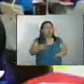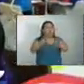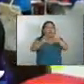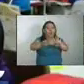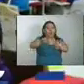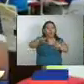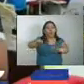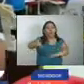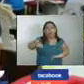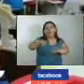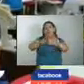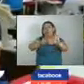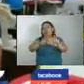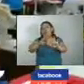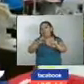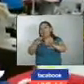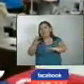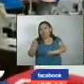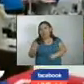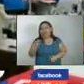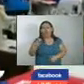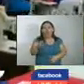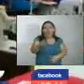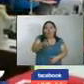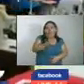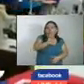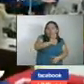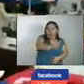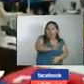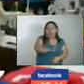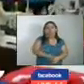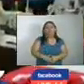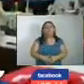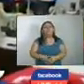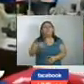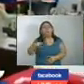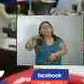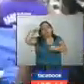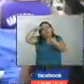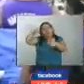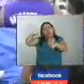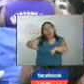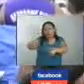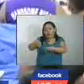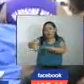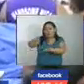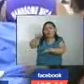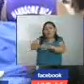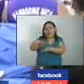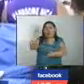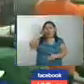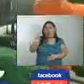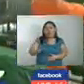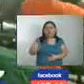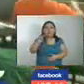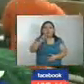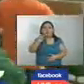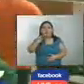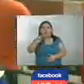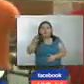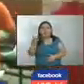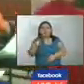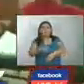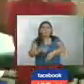,098 córdobas con 46 centavos. Este acuerdo tripartito fue firmado en octubre del 2022 por un